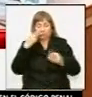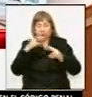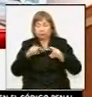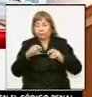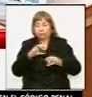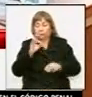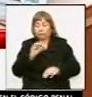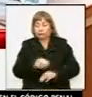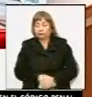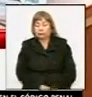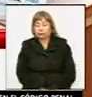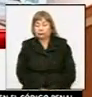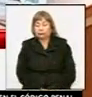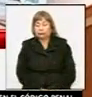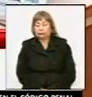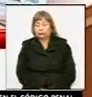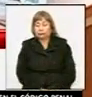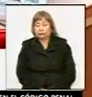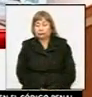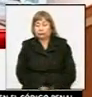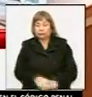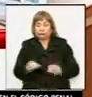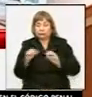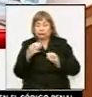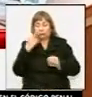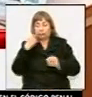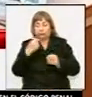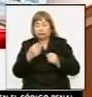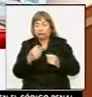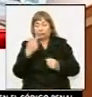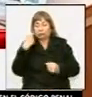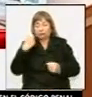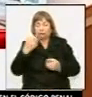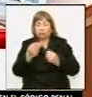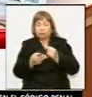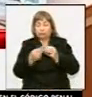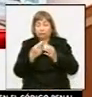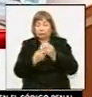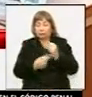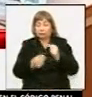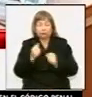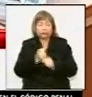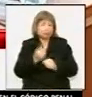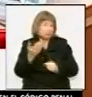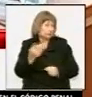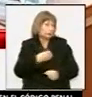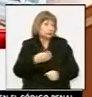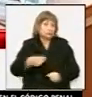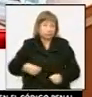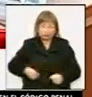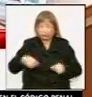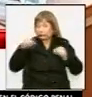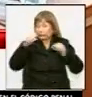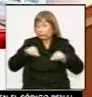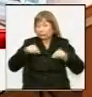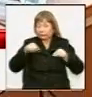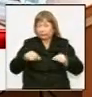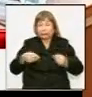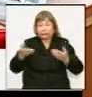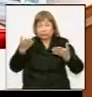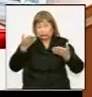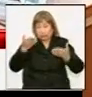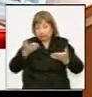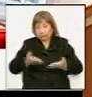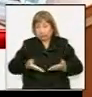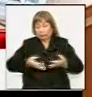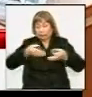se haya consumado el hecho de su hombre de confianza, de la ministra, que acá nos trae que esto